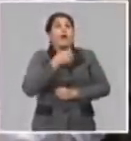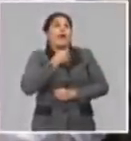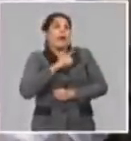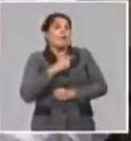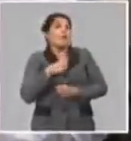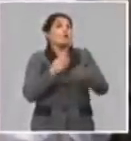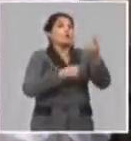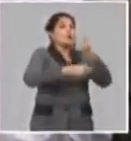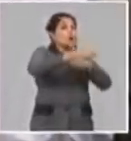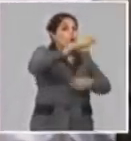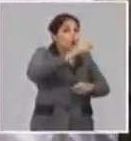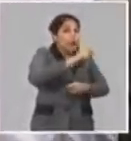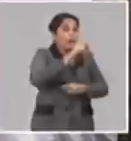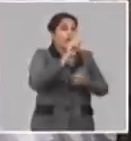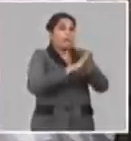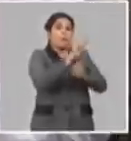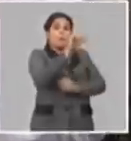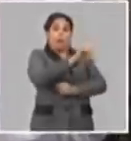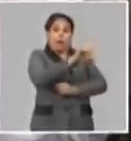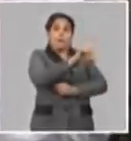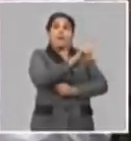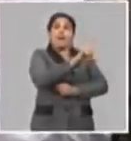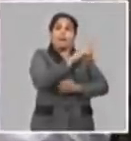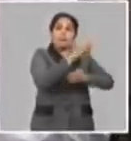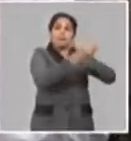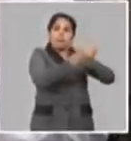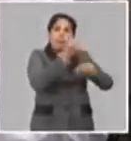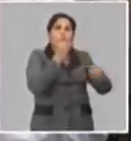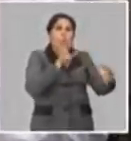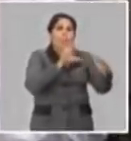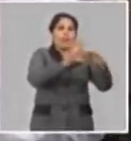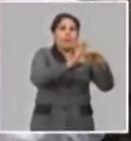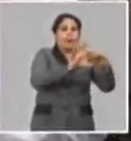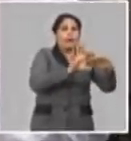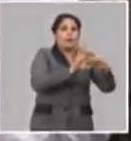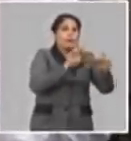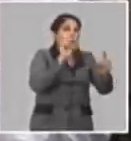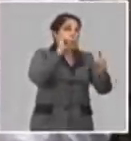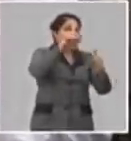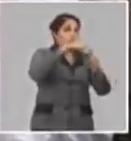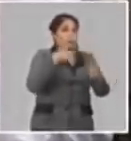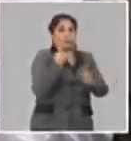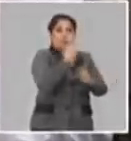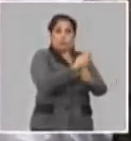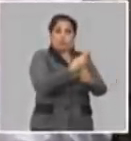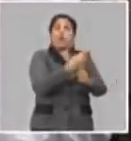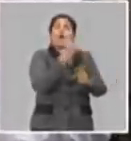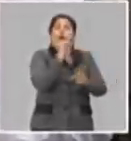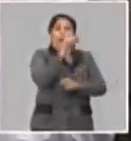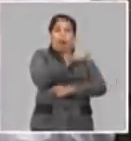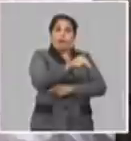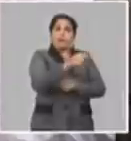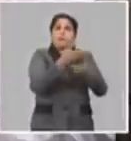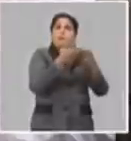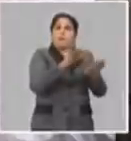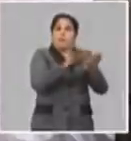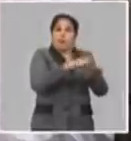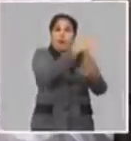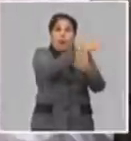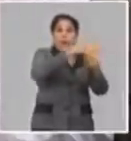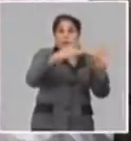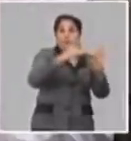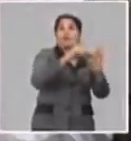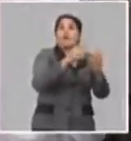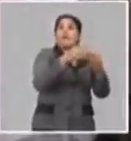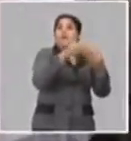Mariel, que sustituye importaciones, encadena la zona con la economía interna, es un objetivo de la estrategia, pues entonces retienes una parte del porciento